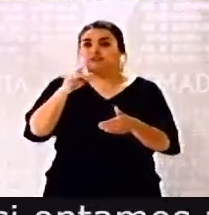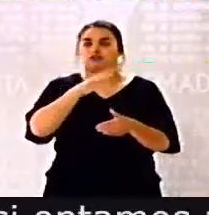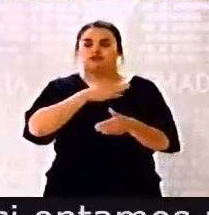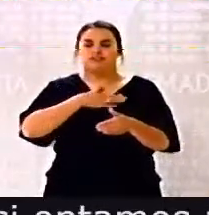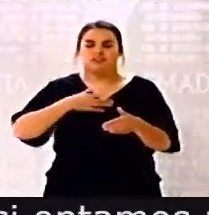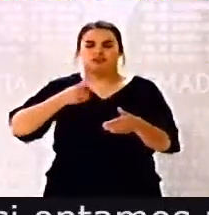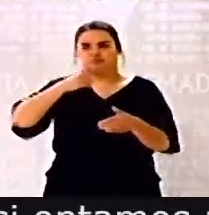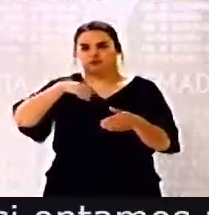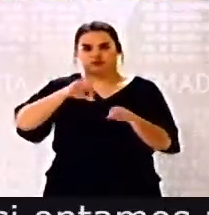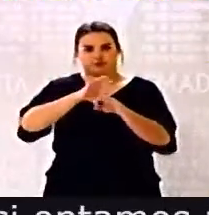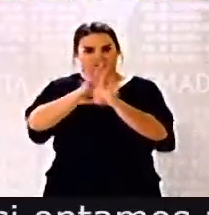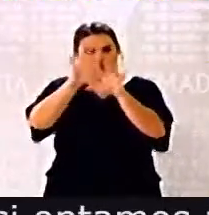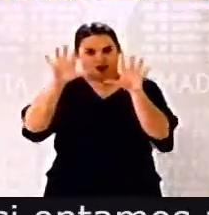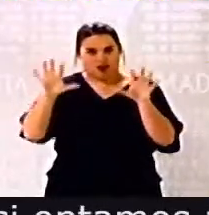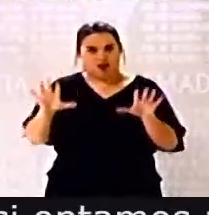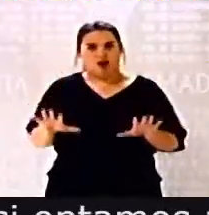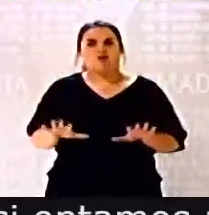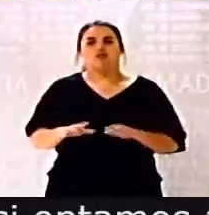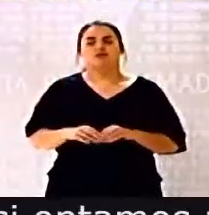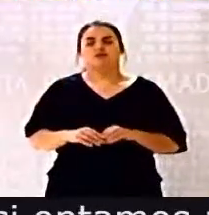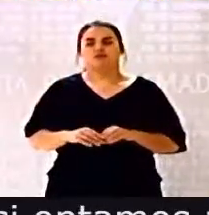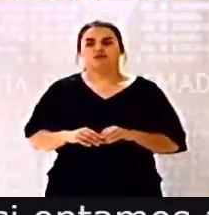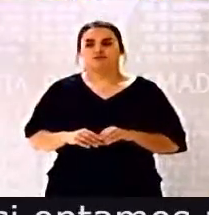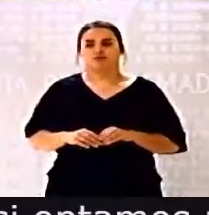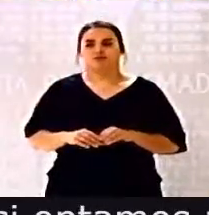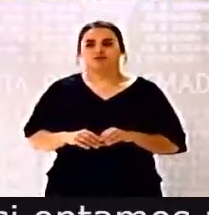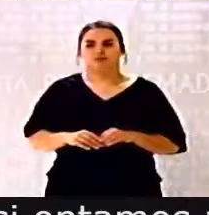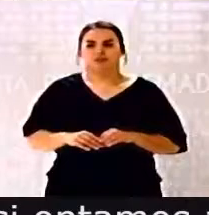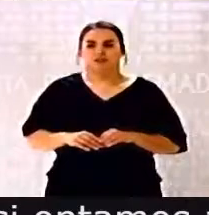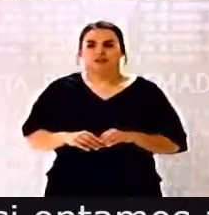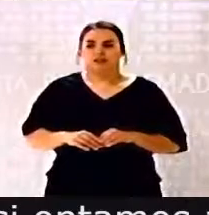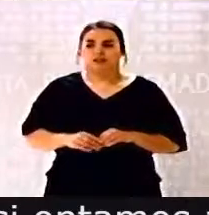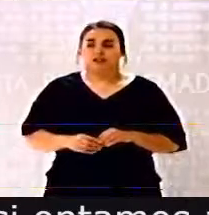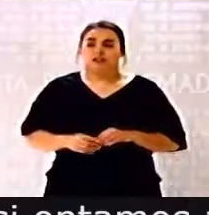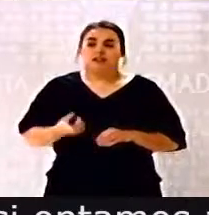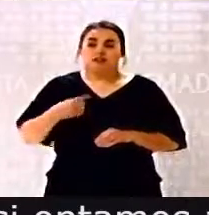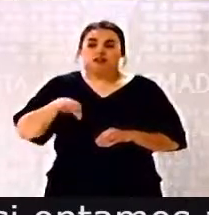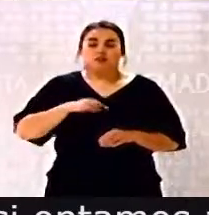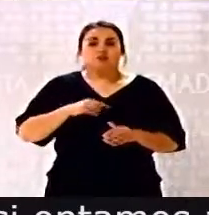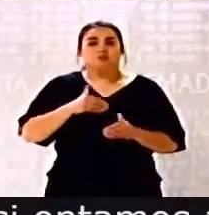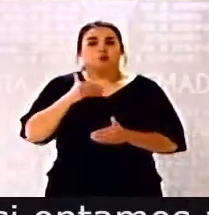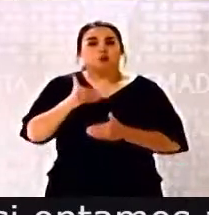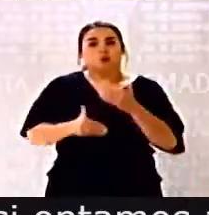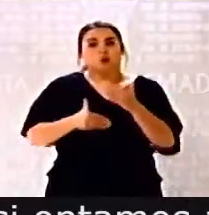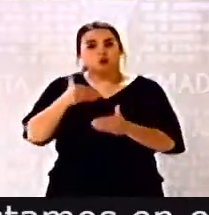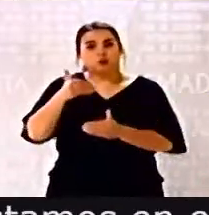claro, quiero que quede absolutamente claro que estamos en el proceso